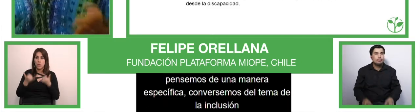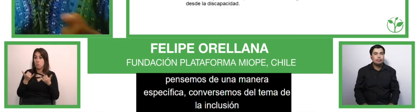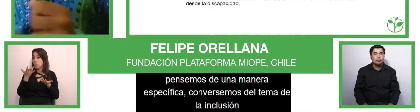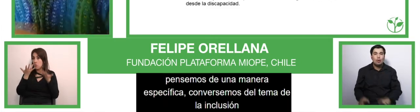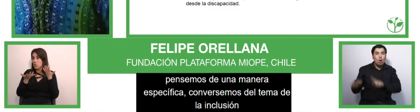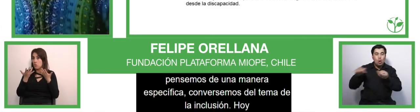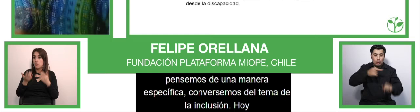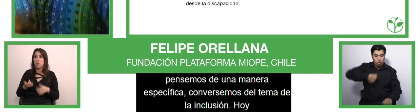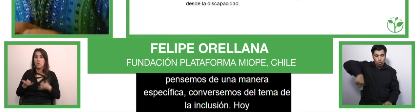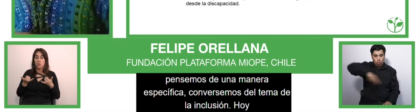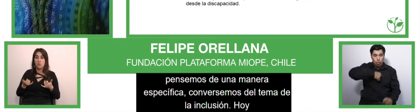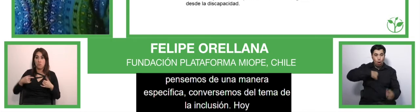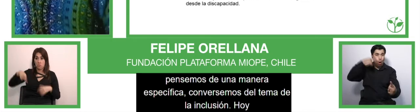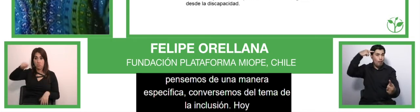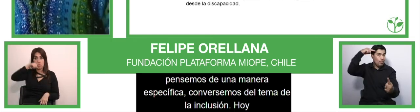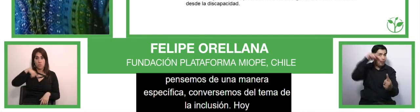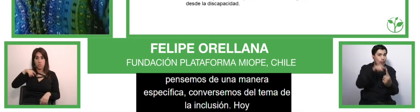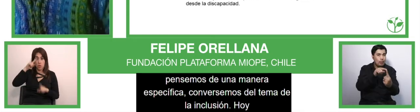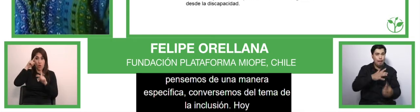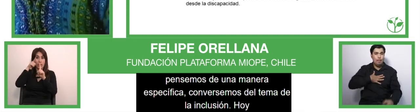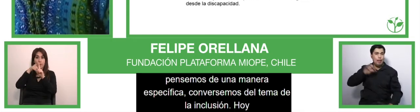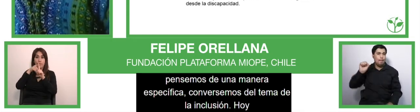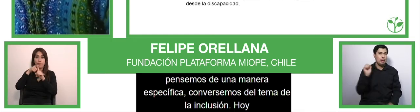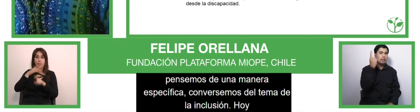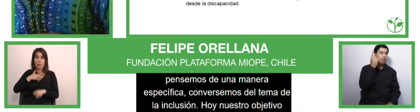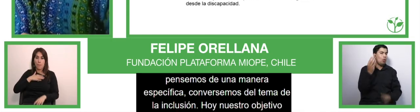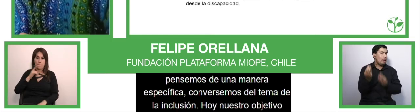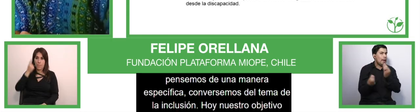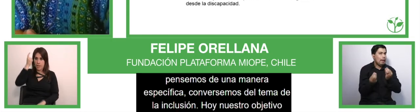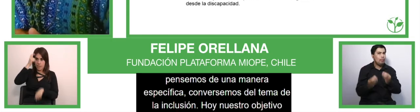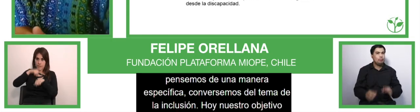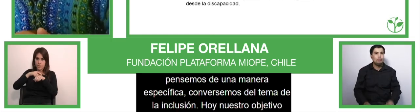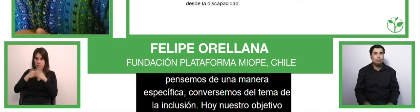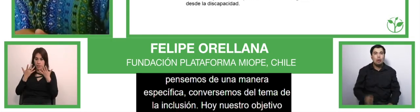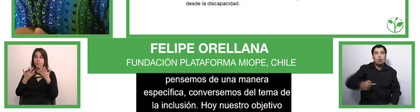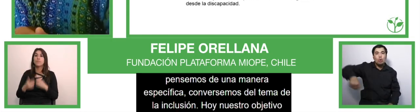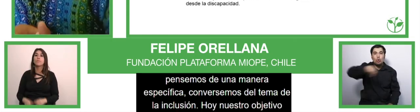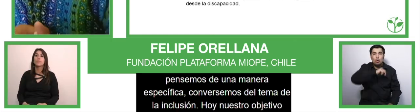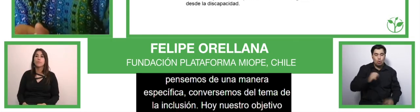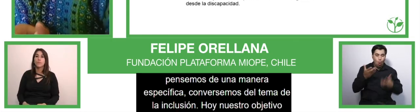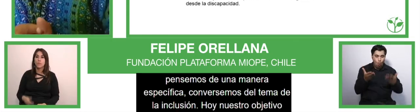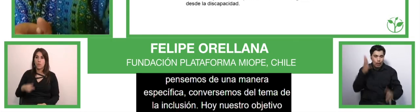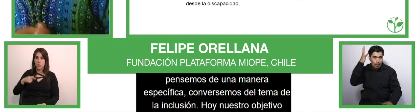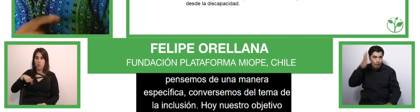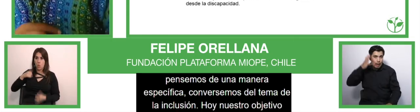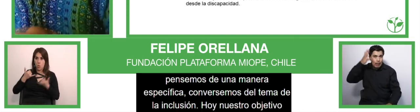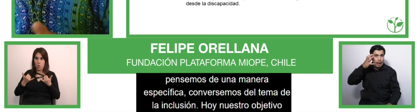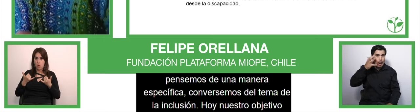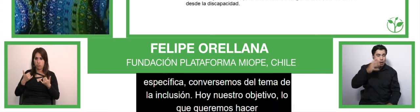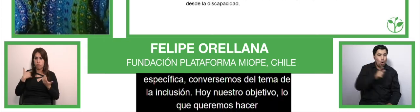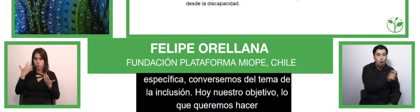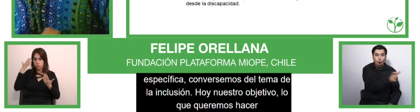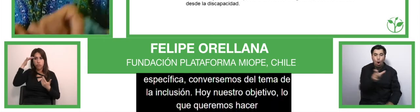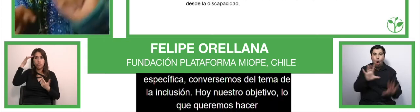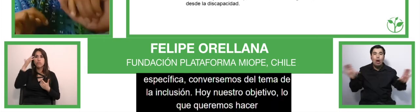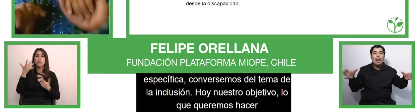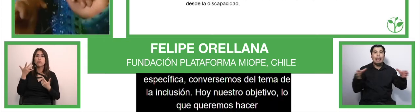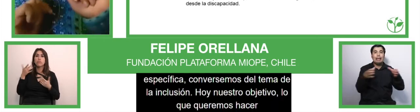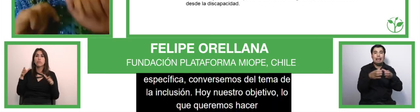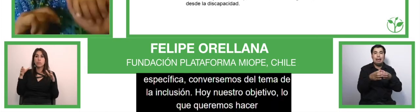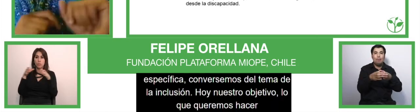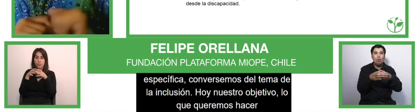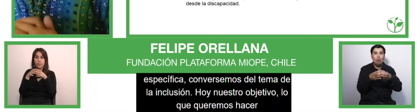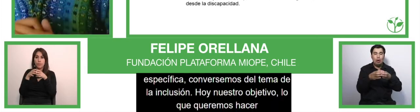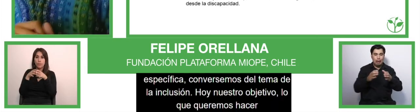nuestros objetivos y nuestros principios, lo que queremos hacer es efectivamente establecer un imaginario colectivo que promueva una cultura de la imagen de la